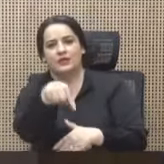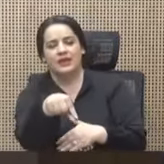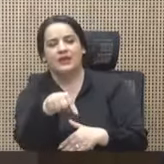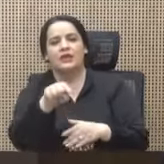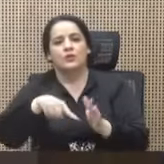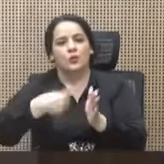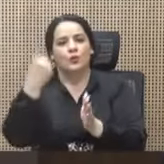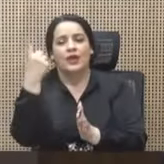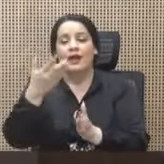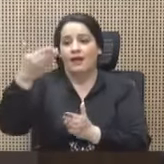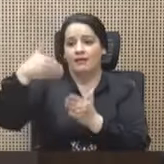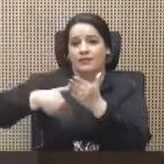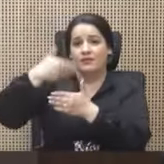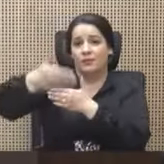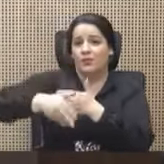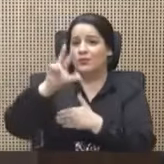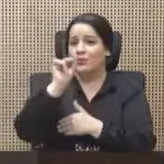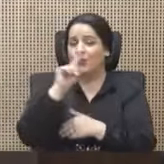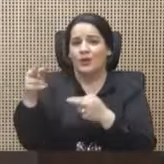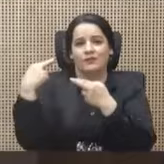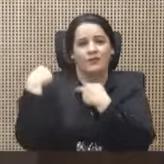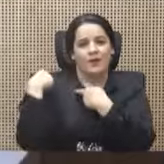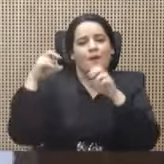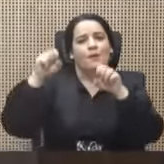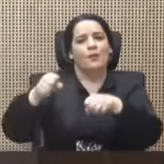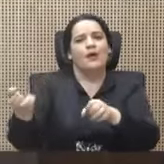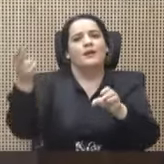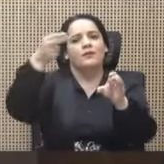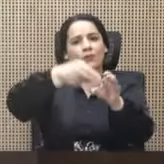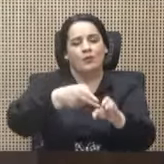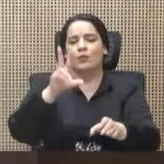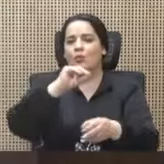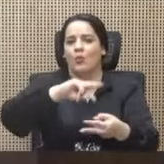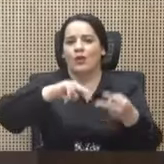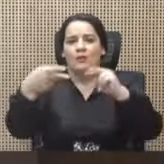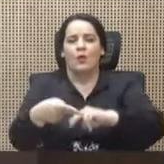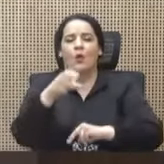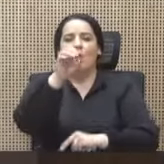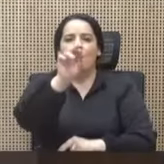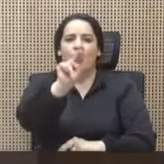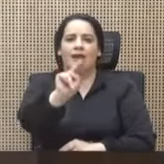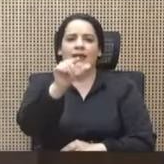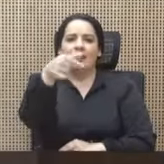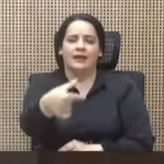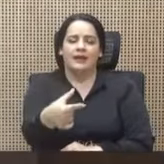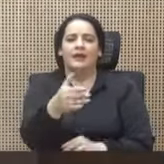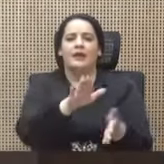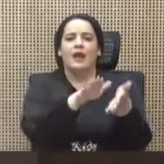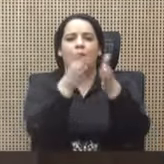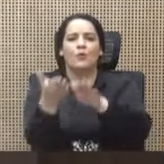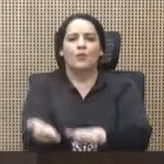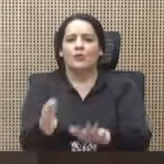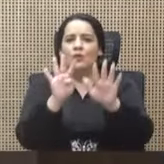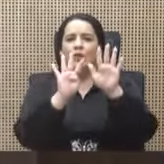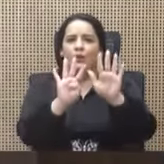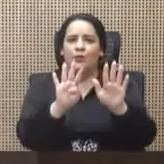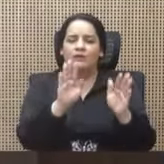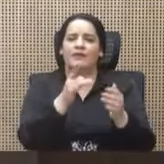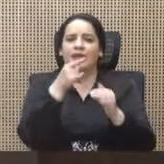después no eran responsables, se pueden regresar, pero no al revés. Una ONG en la que han muerto 9